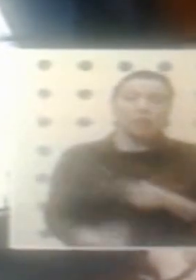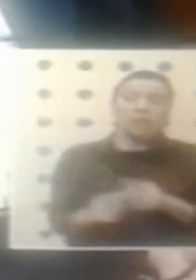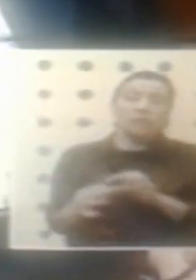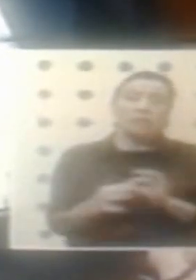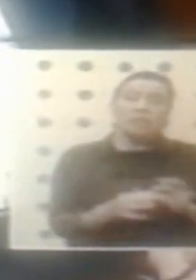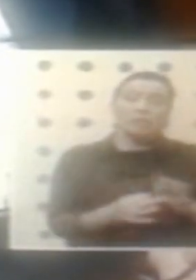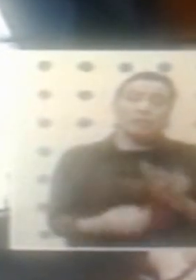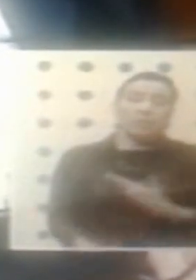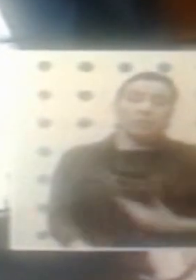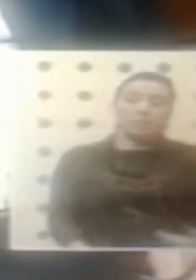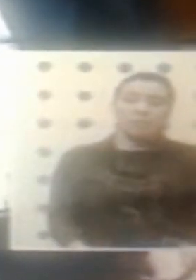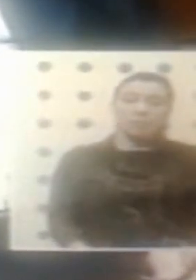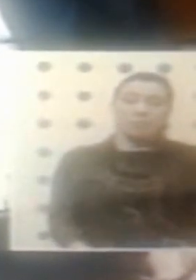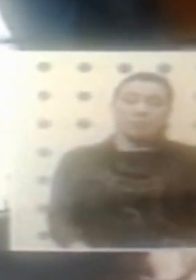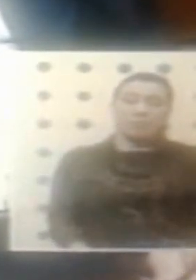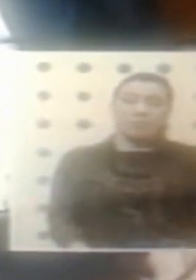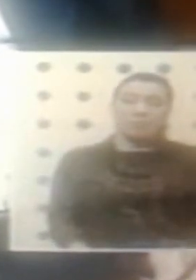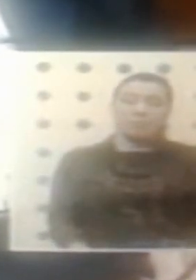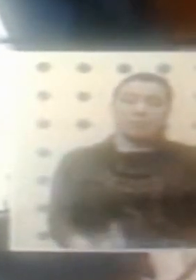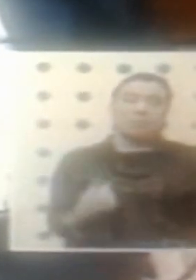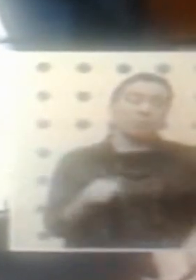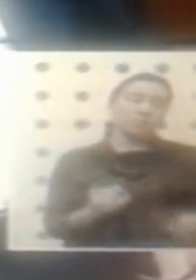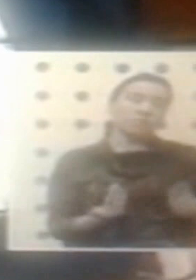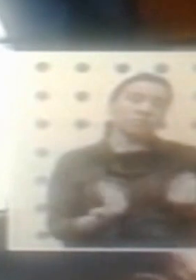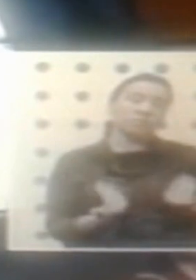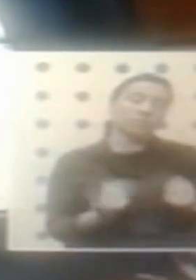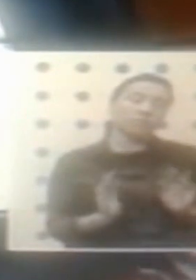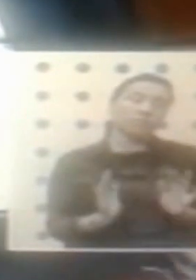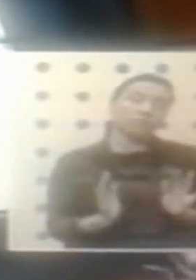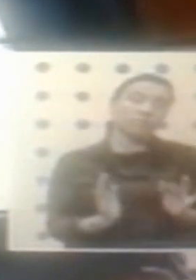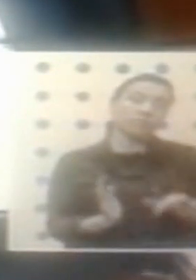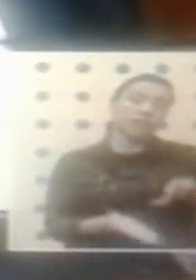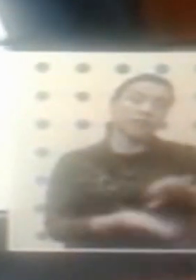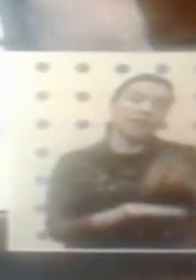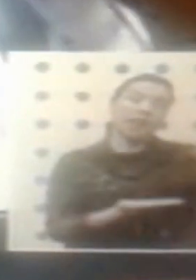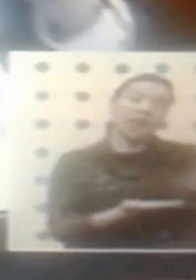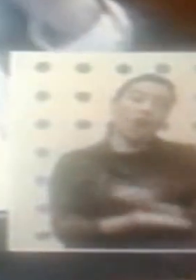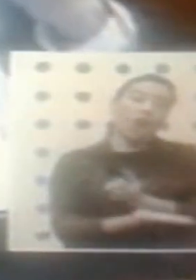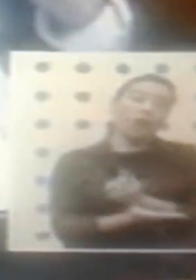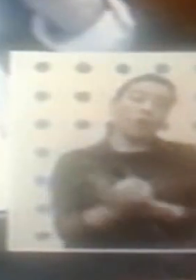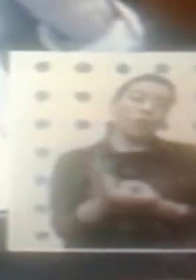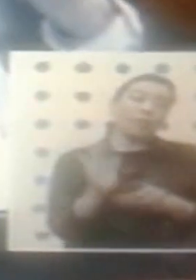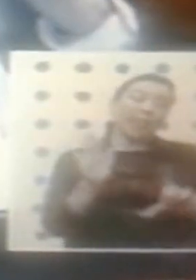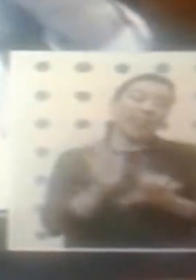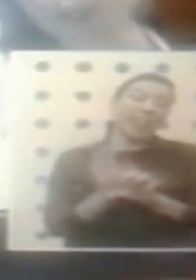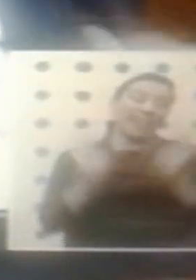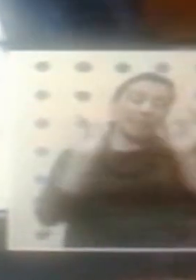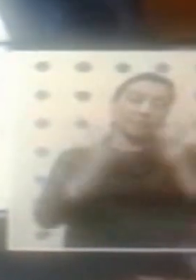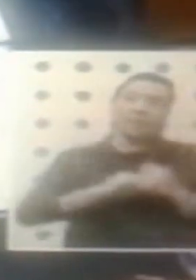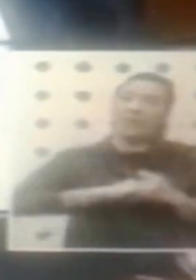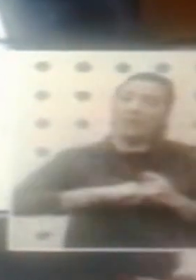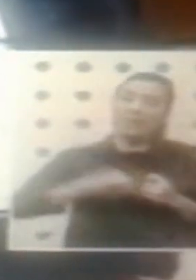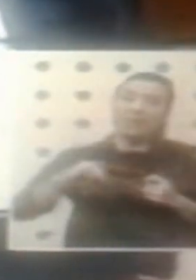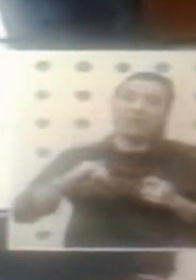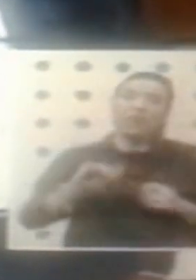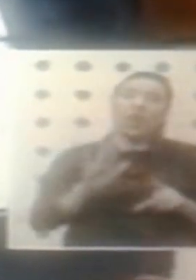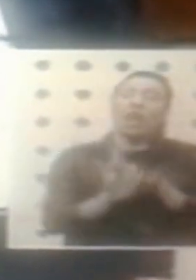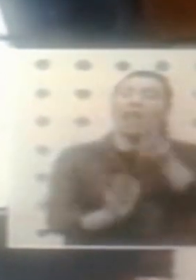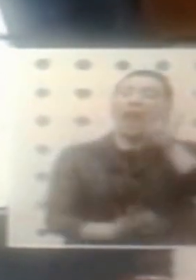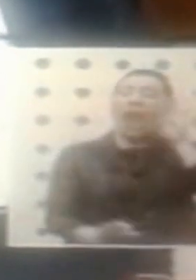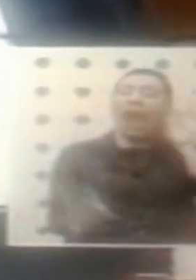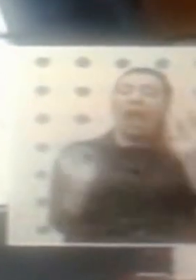Por ello, presidente, a la espera de que el país logre una legislatura definitiva con